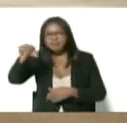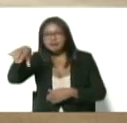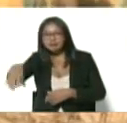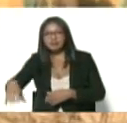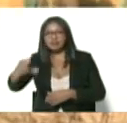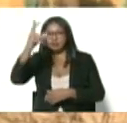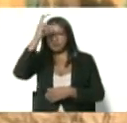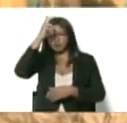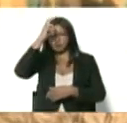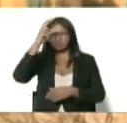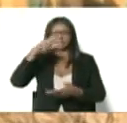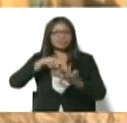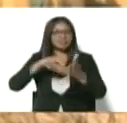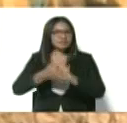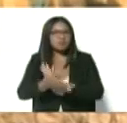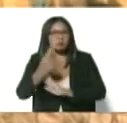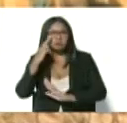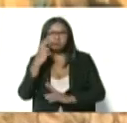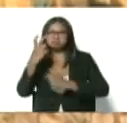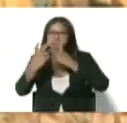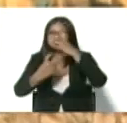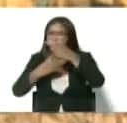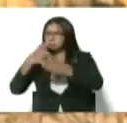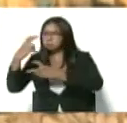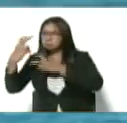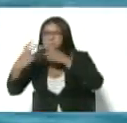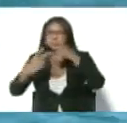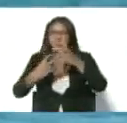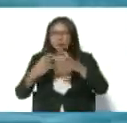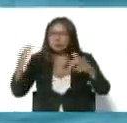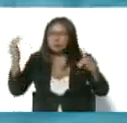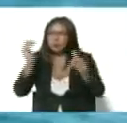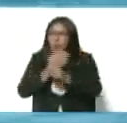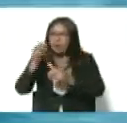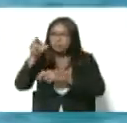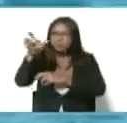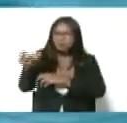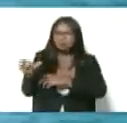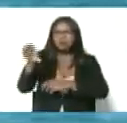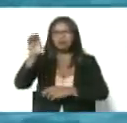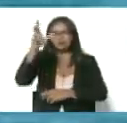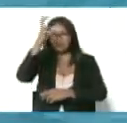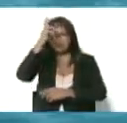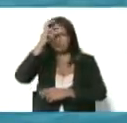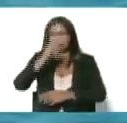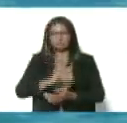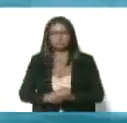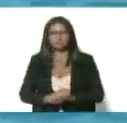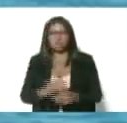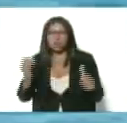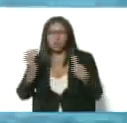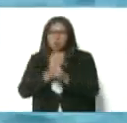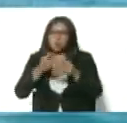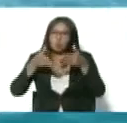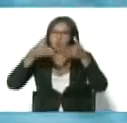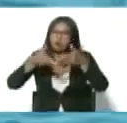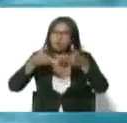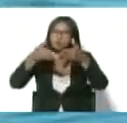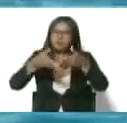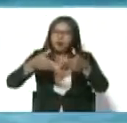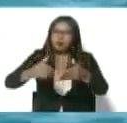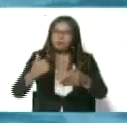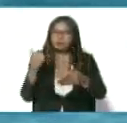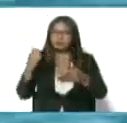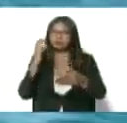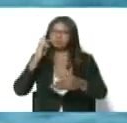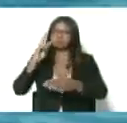y haciendo ese patrullaje en el cuadrante número 3 del estado falcón allí al abordar la lancha los funcionarios policiales se